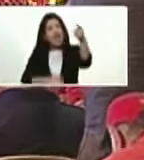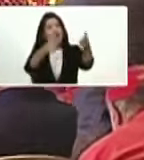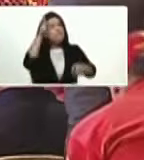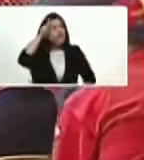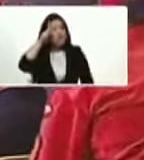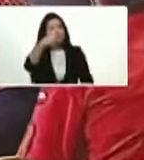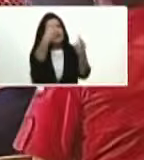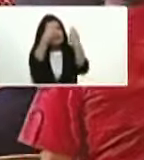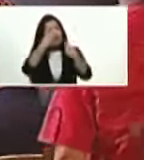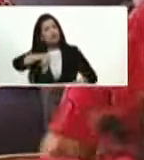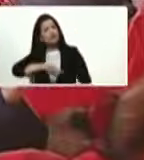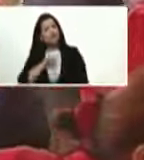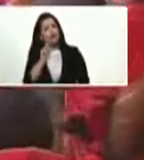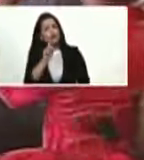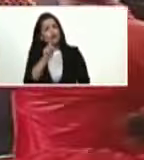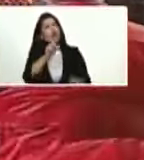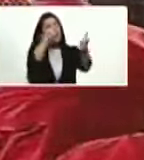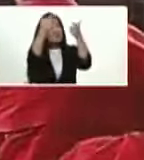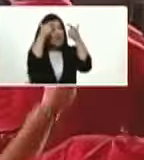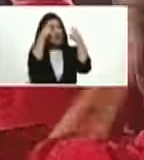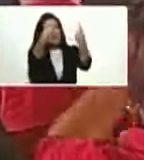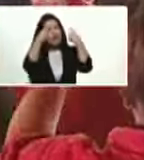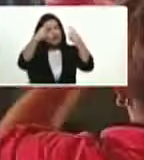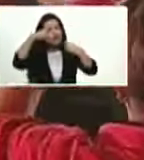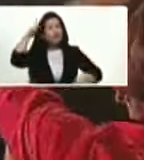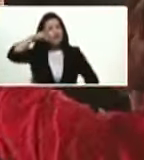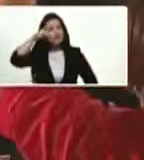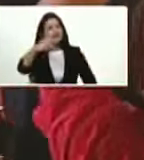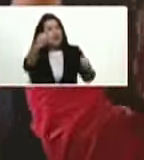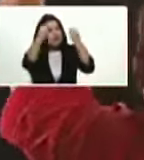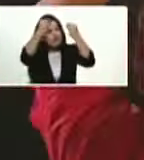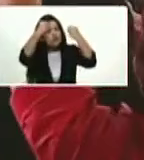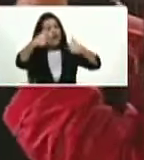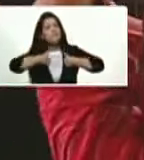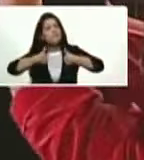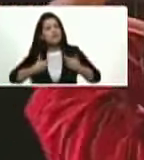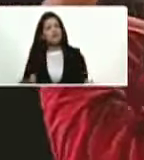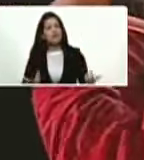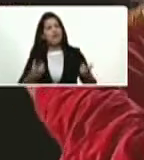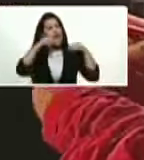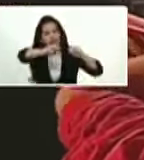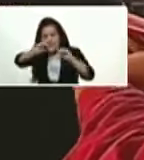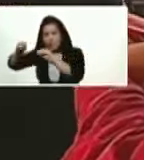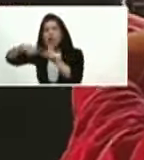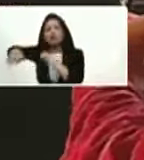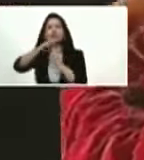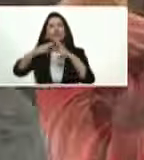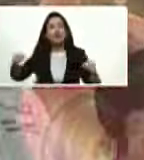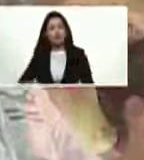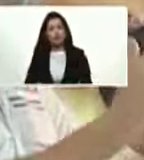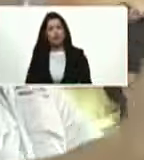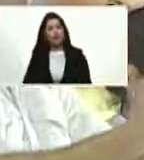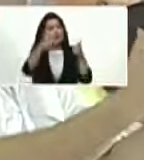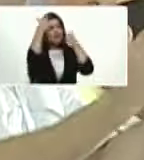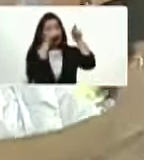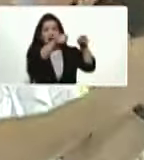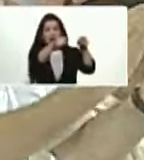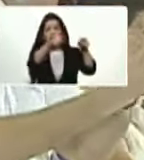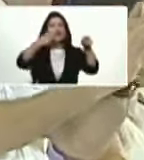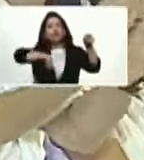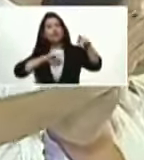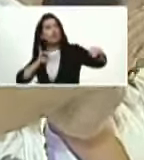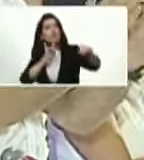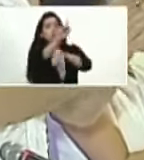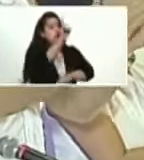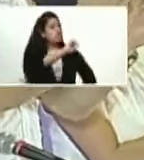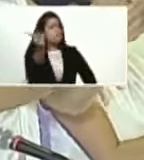nosotros. Él fue el profesor de nosotros. Y seguirá siendo. No lo vamos a